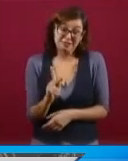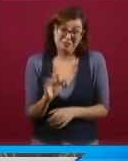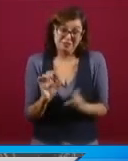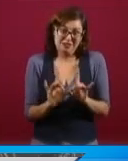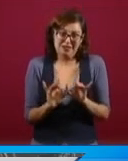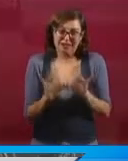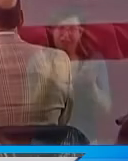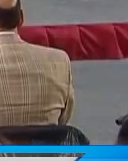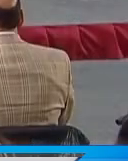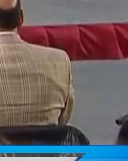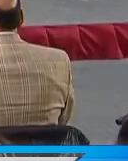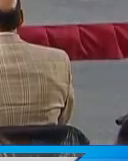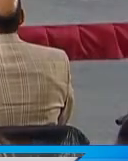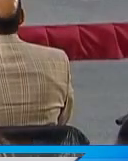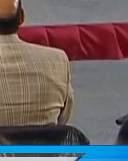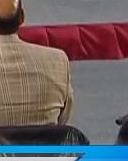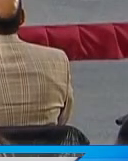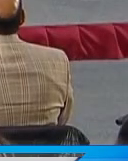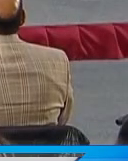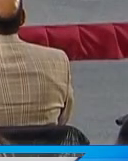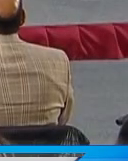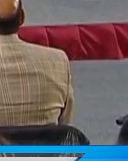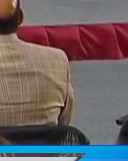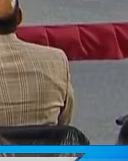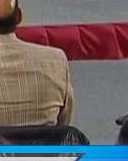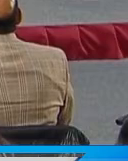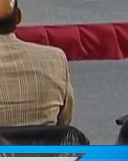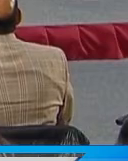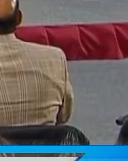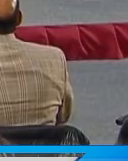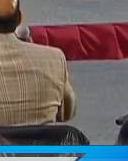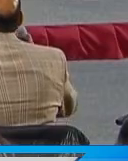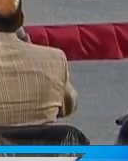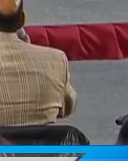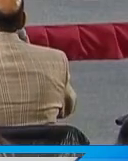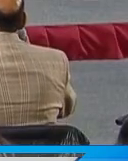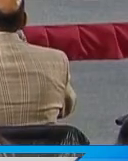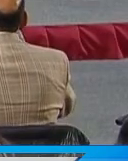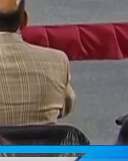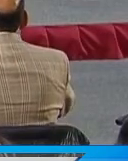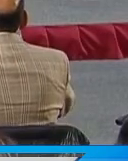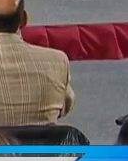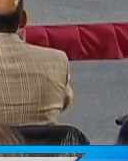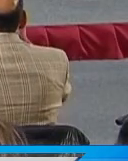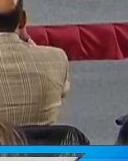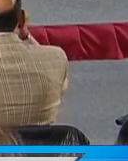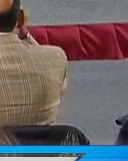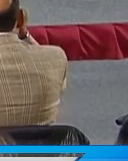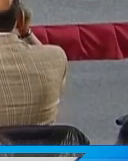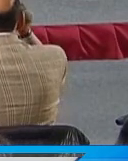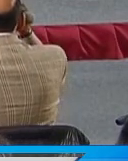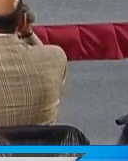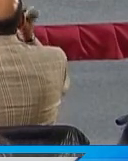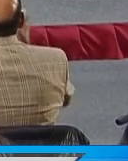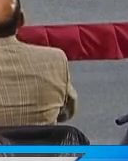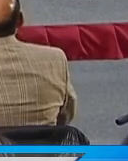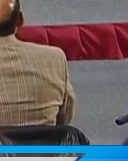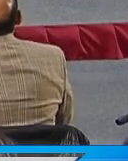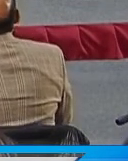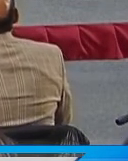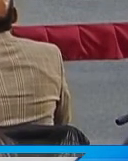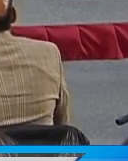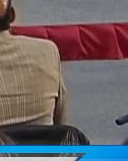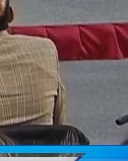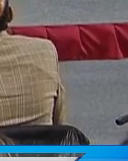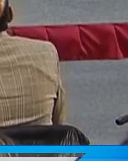forma desmedida sus utilidades. El secretario de Hacienda hace mención a que el paquete económico demuestra un manejo responsable de las finanzas de